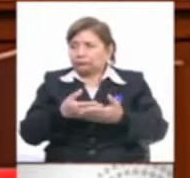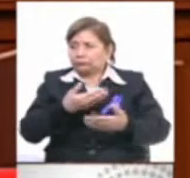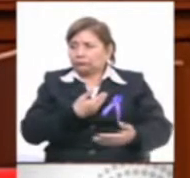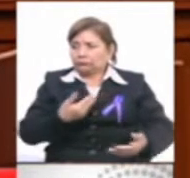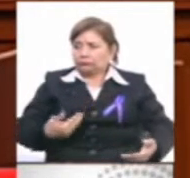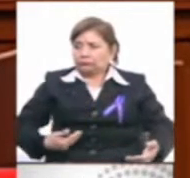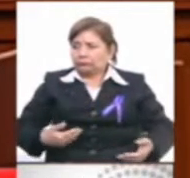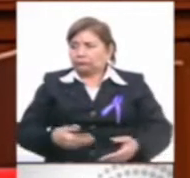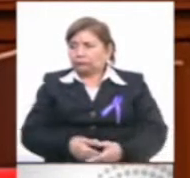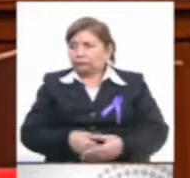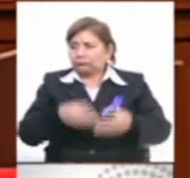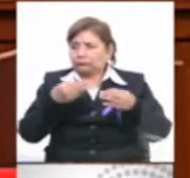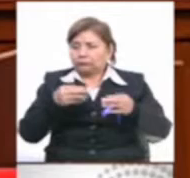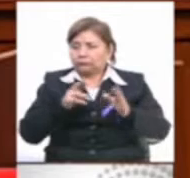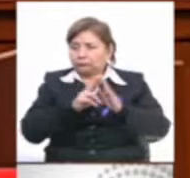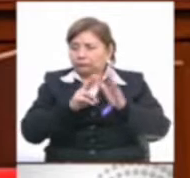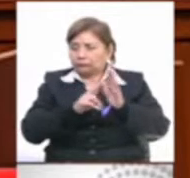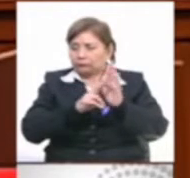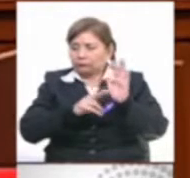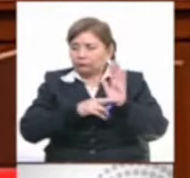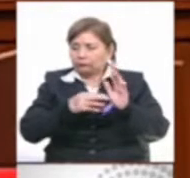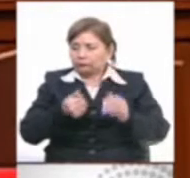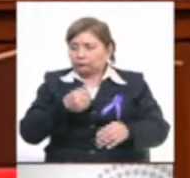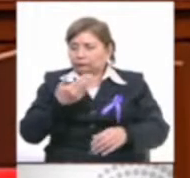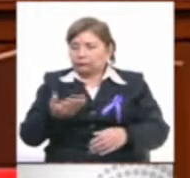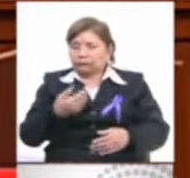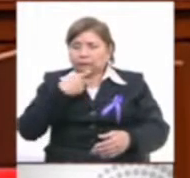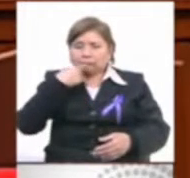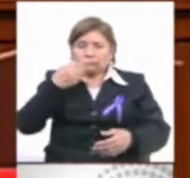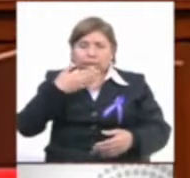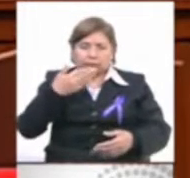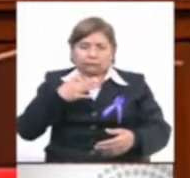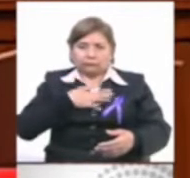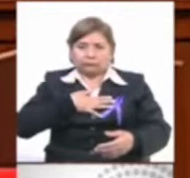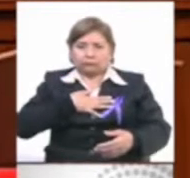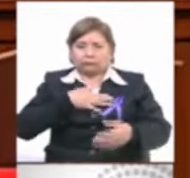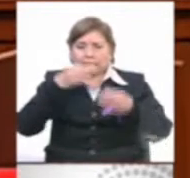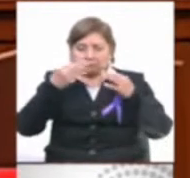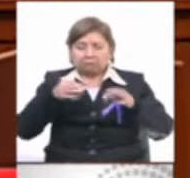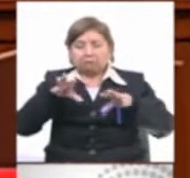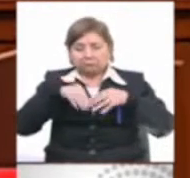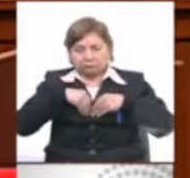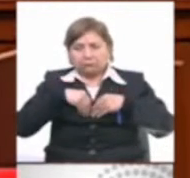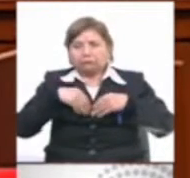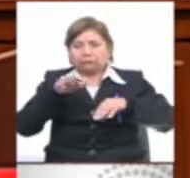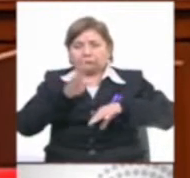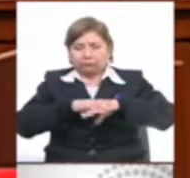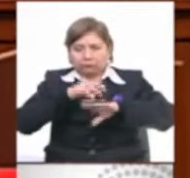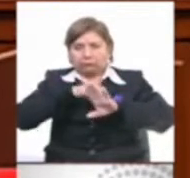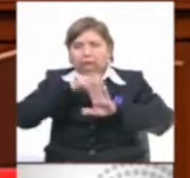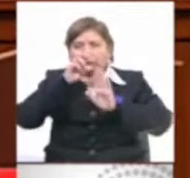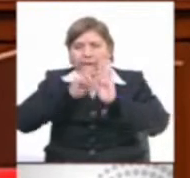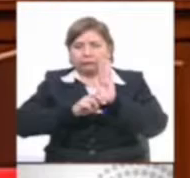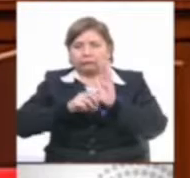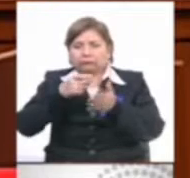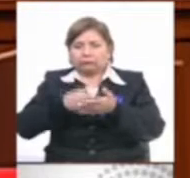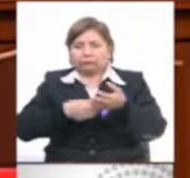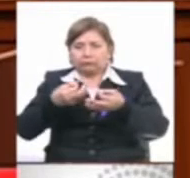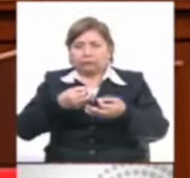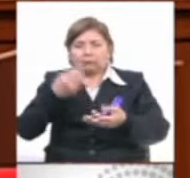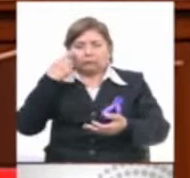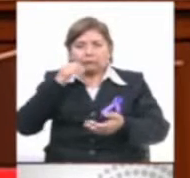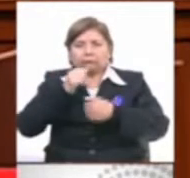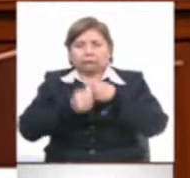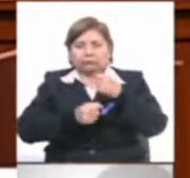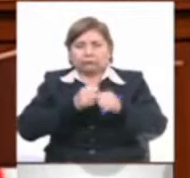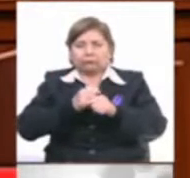República. Y en relación a ello, quisiera manifestar mi conformidad respecto al proyecto de presupuesto público para